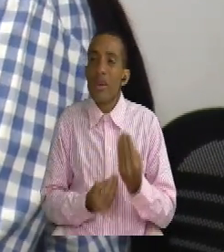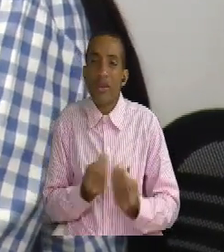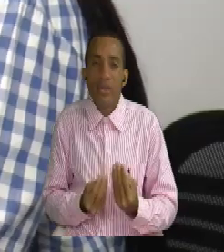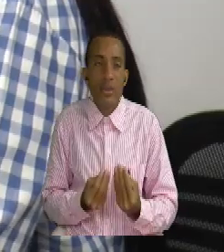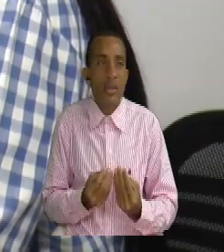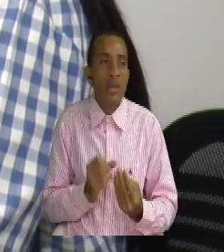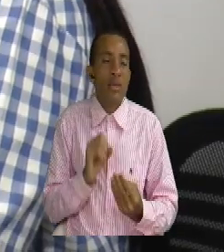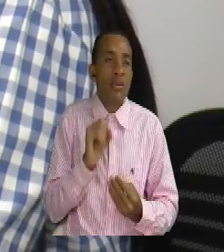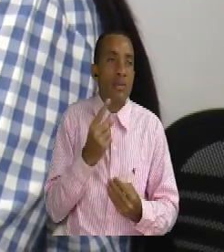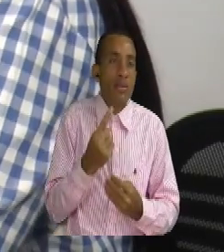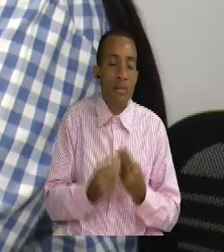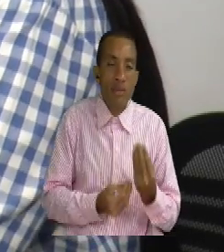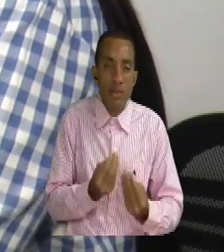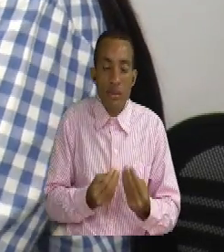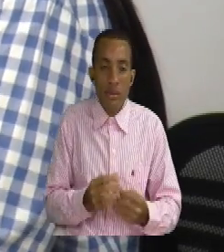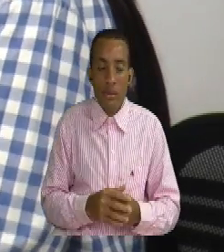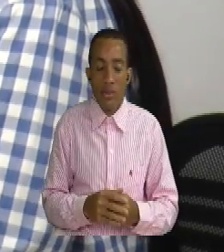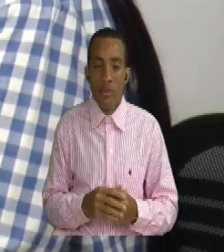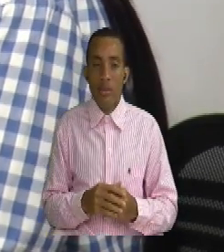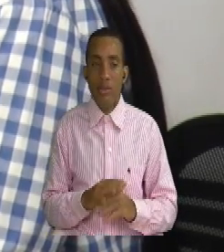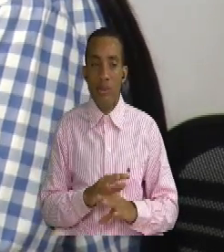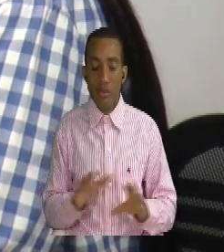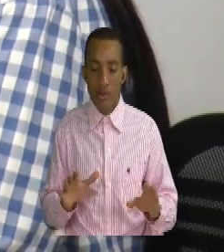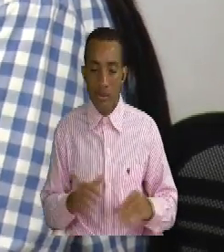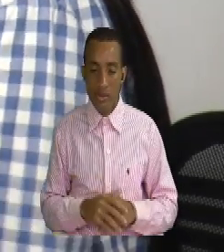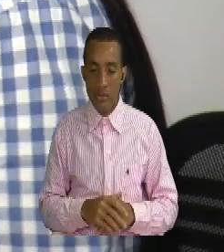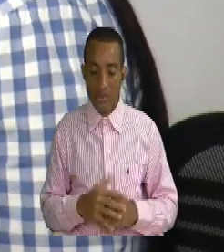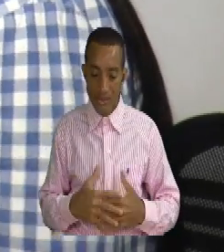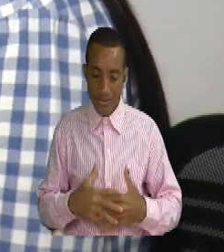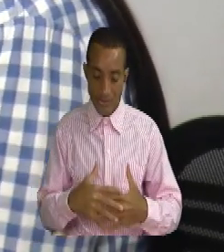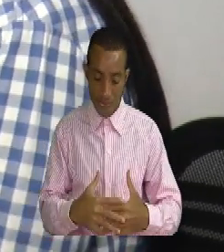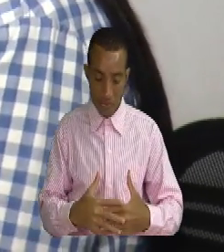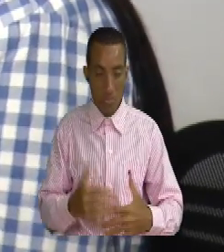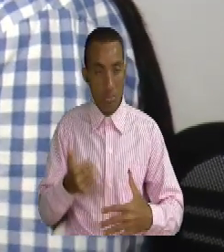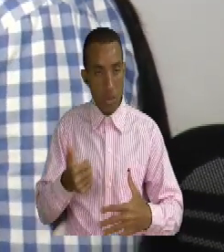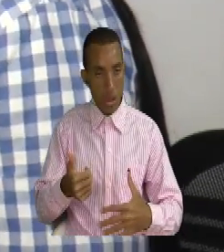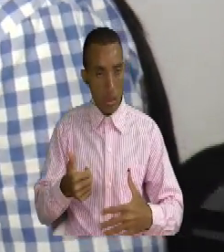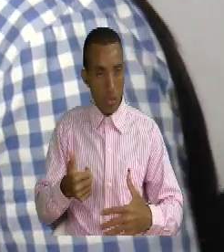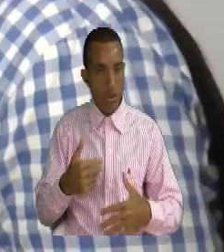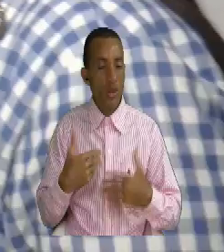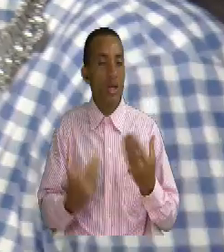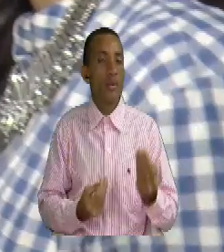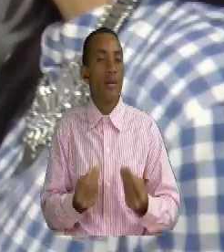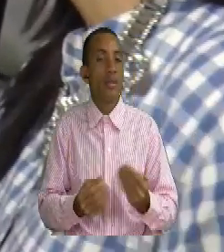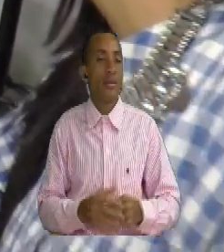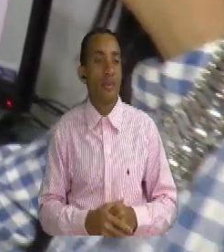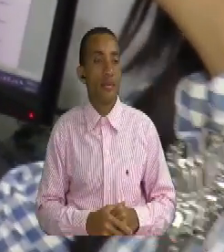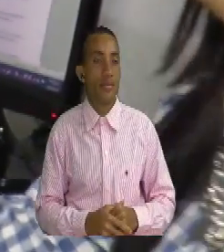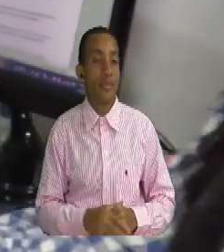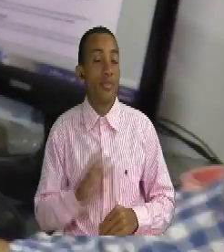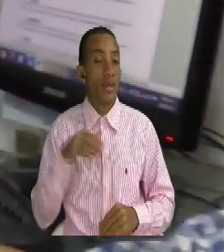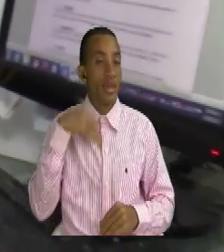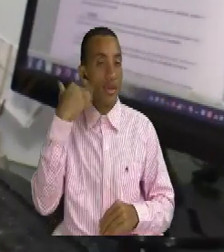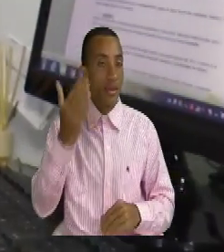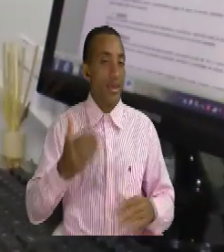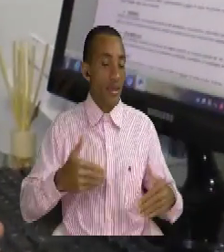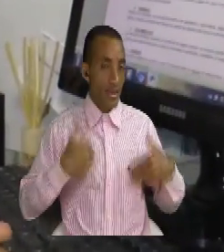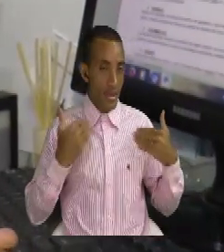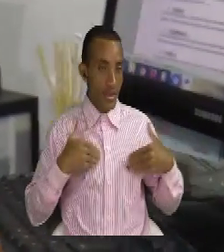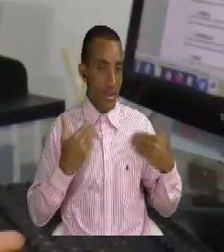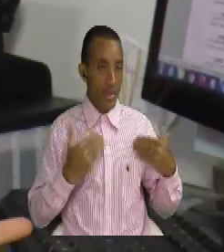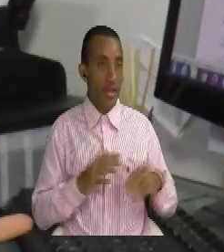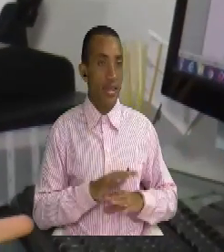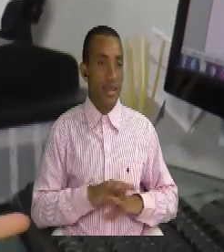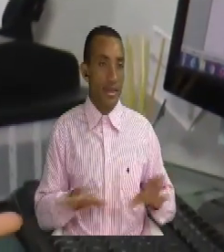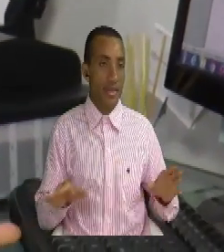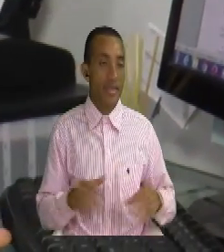primer paso que debo yo llevar para saber si llevo un embarazo sano? ¿Qué puedo hacer? Pues después de la emoción y la alegría familiar que esto genera,